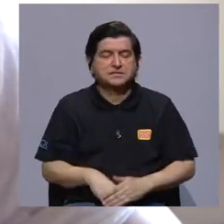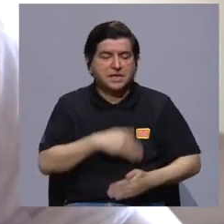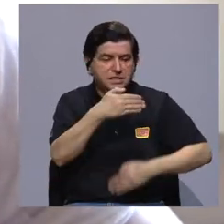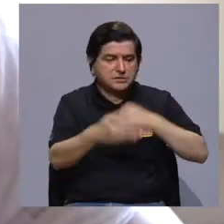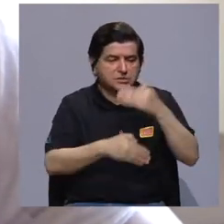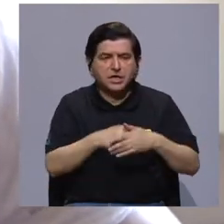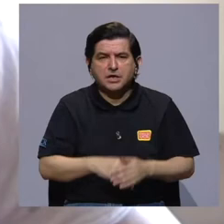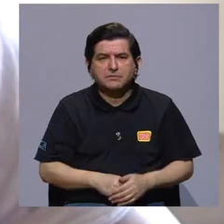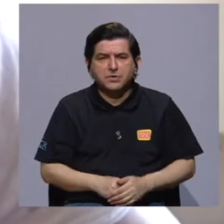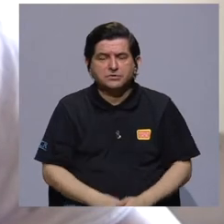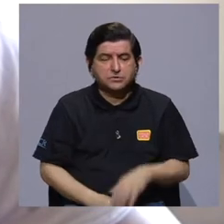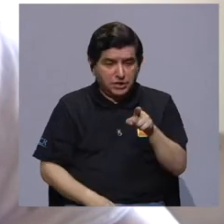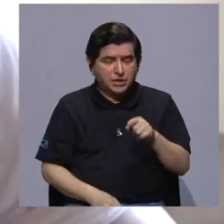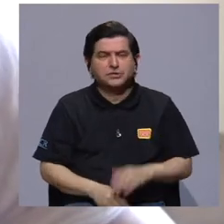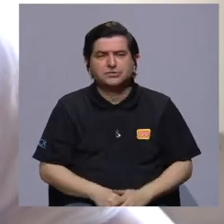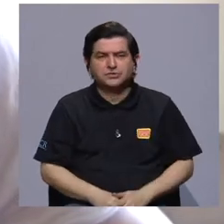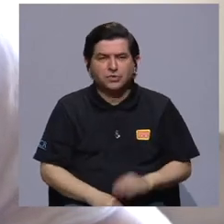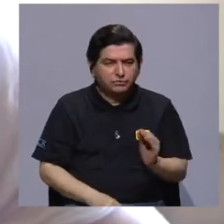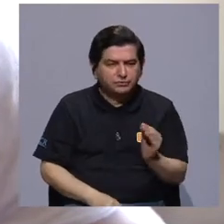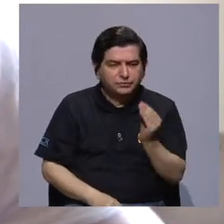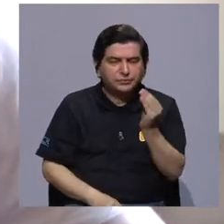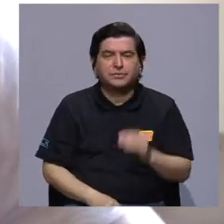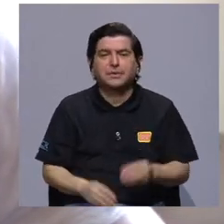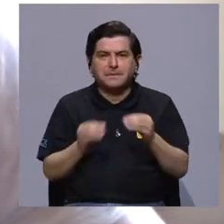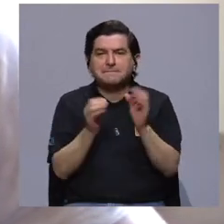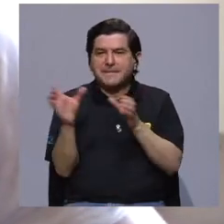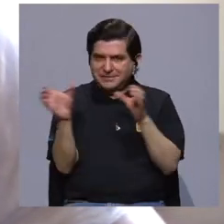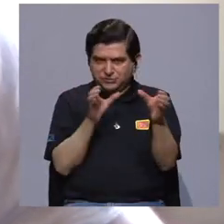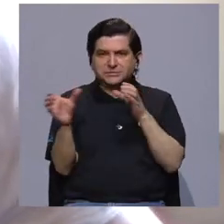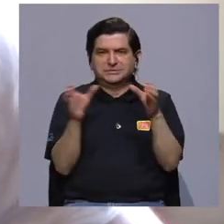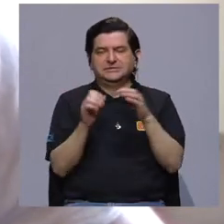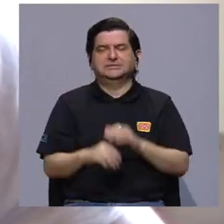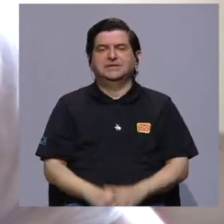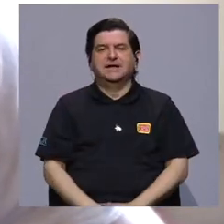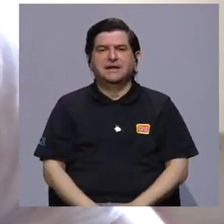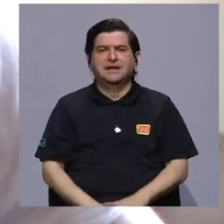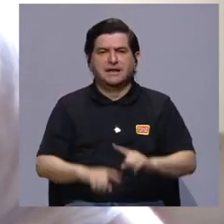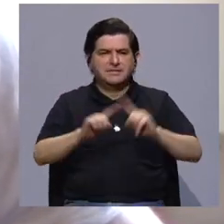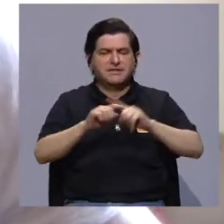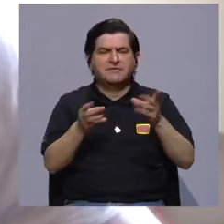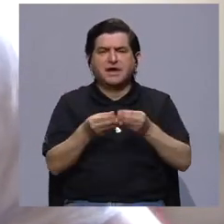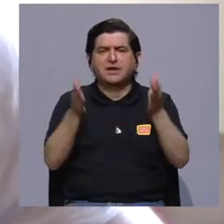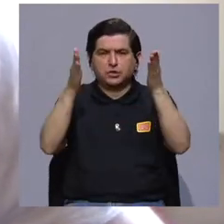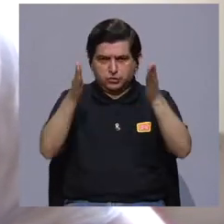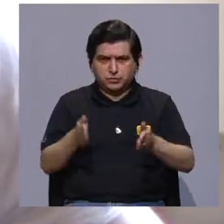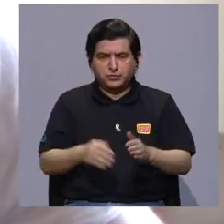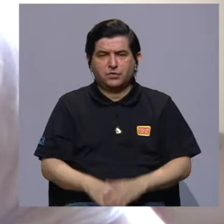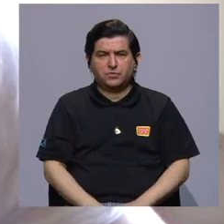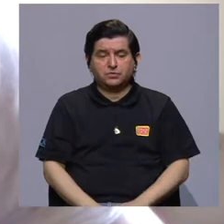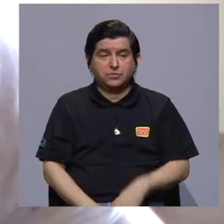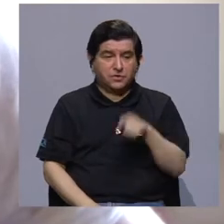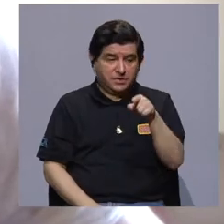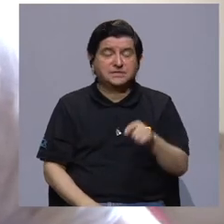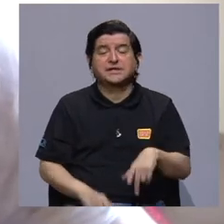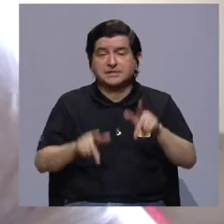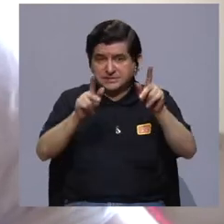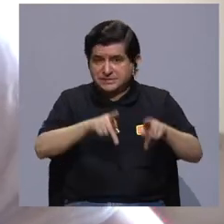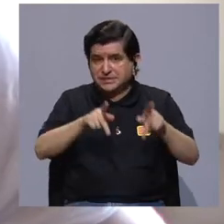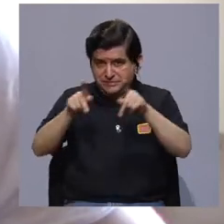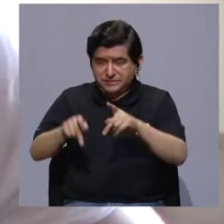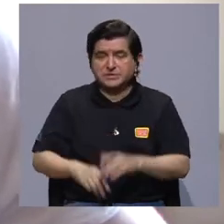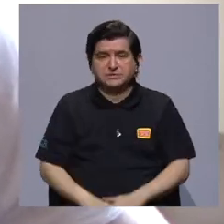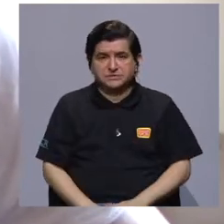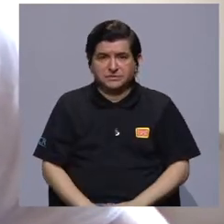su crianza, son las que más se comercializan, o sea, son las que muchos señores productores, que se les llama